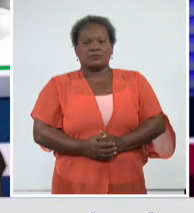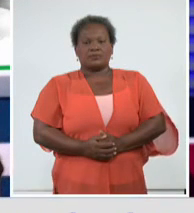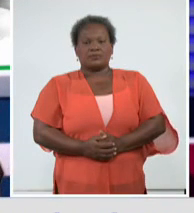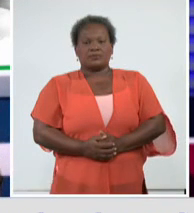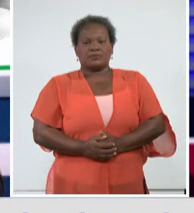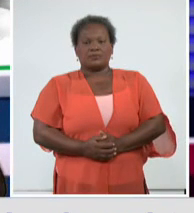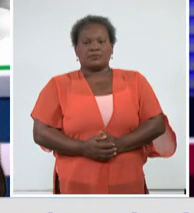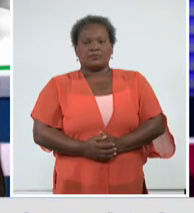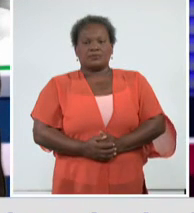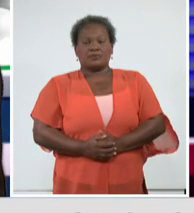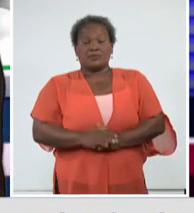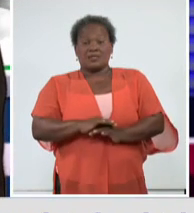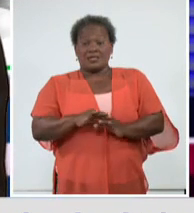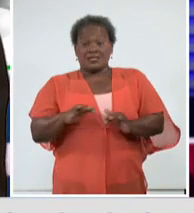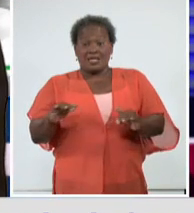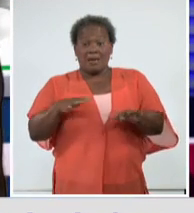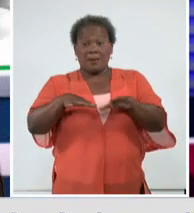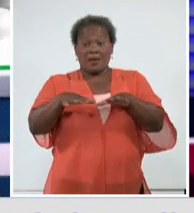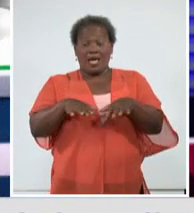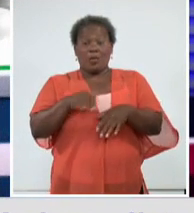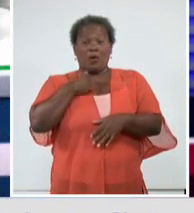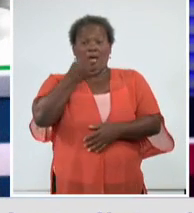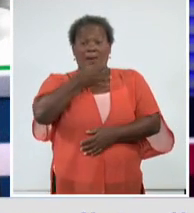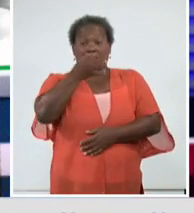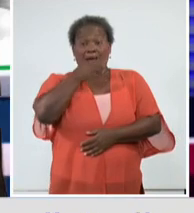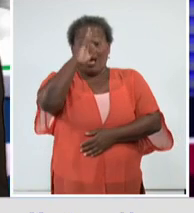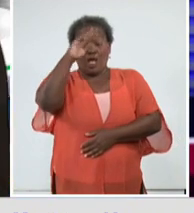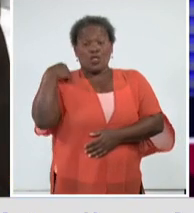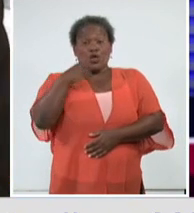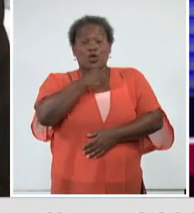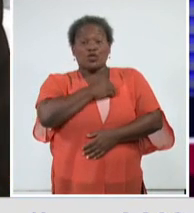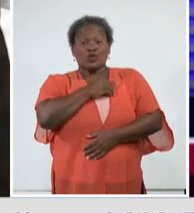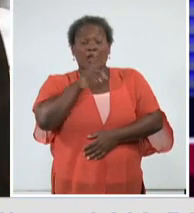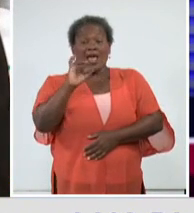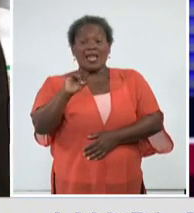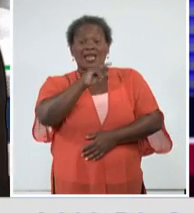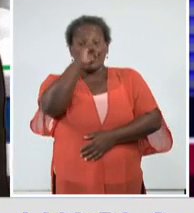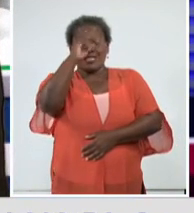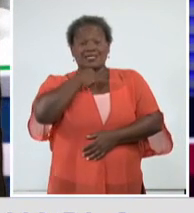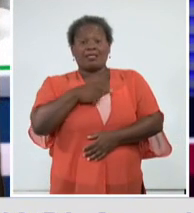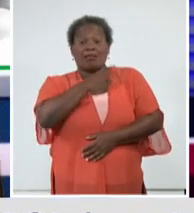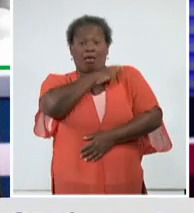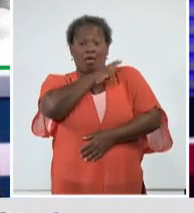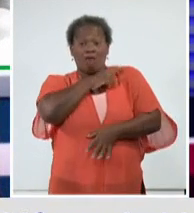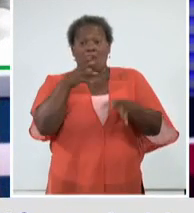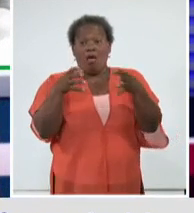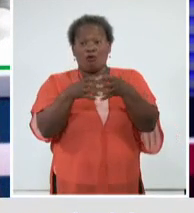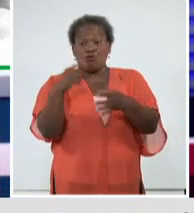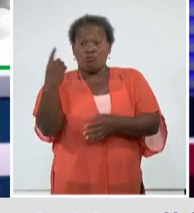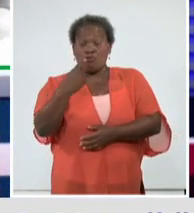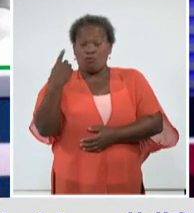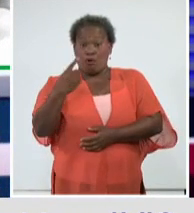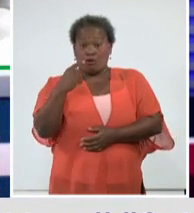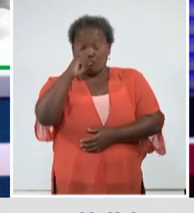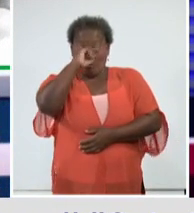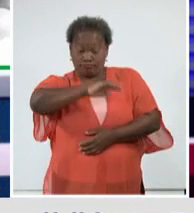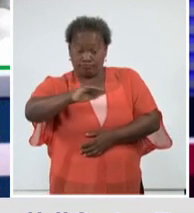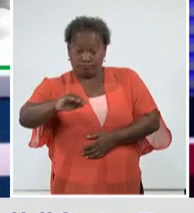Ya estamos de vuelta. Conversaba con la doctora Lisset López González, jefa del Grupo Nacional de Pediatría, quien